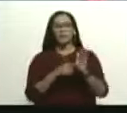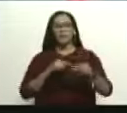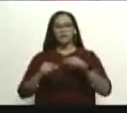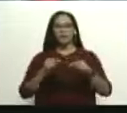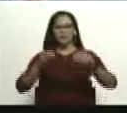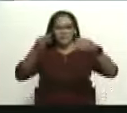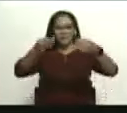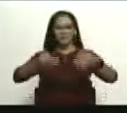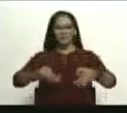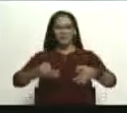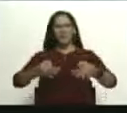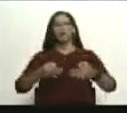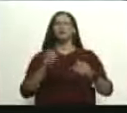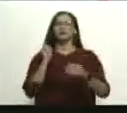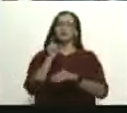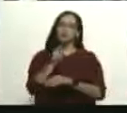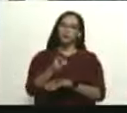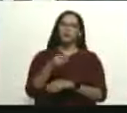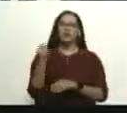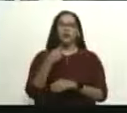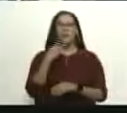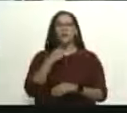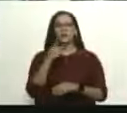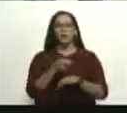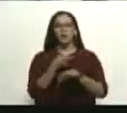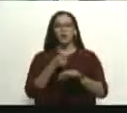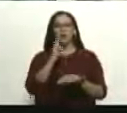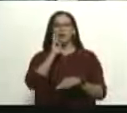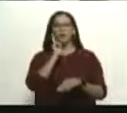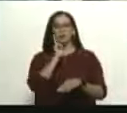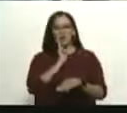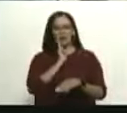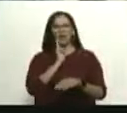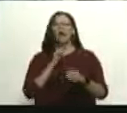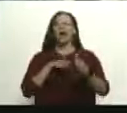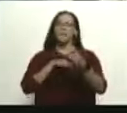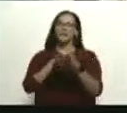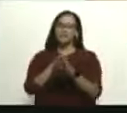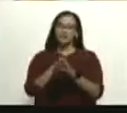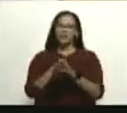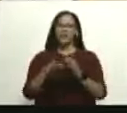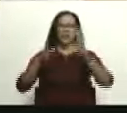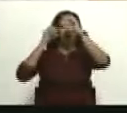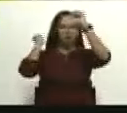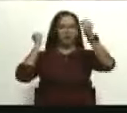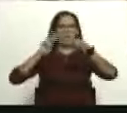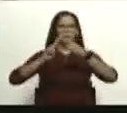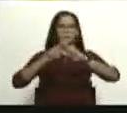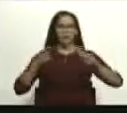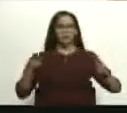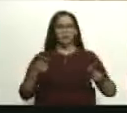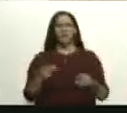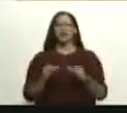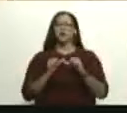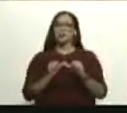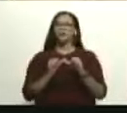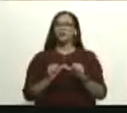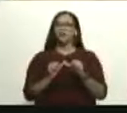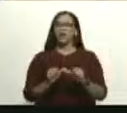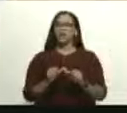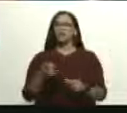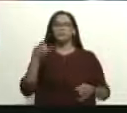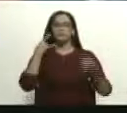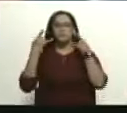precisas suyas, como política del gobierno bolivariano, avanzar en la diplomacia de paz. Nos mantenemos